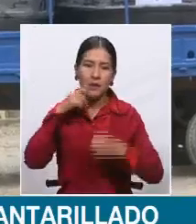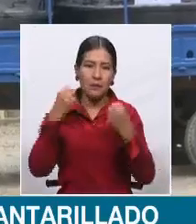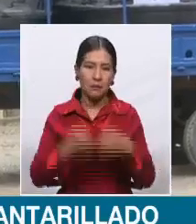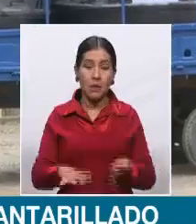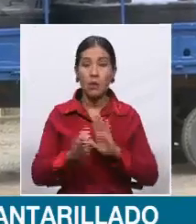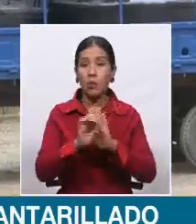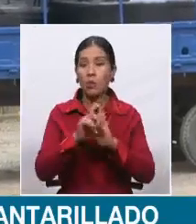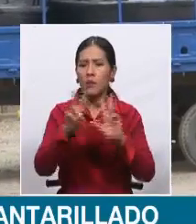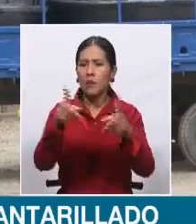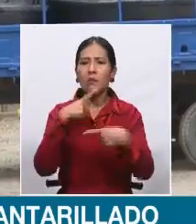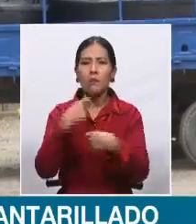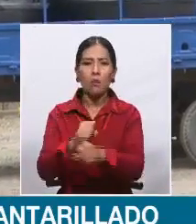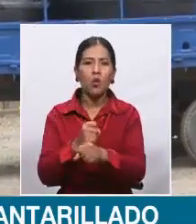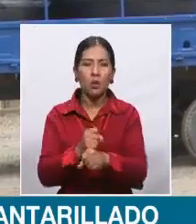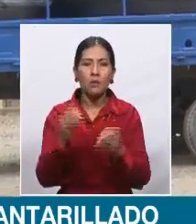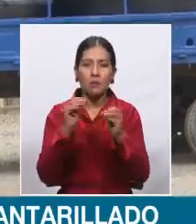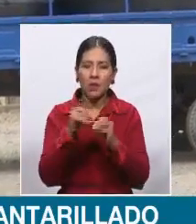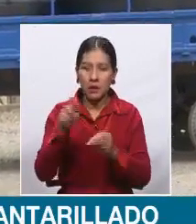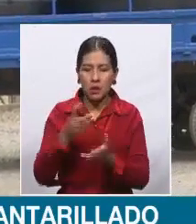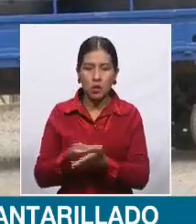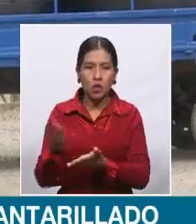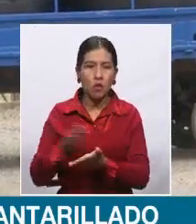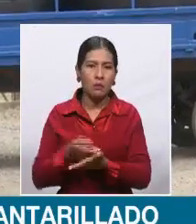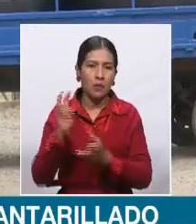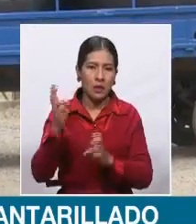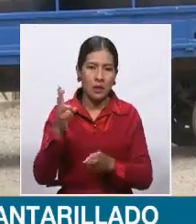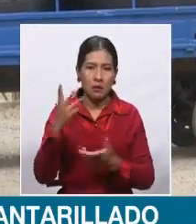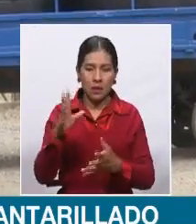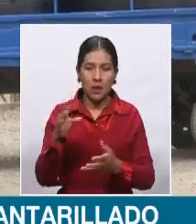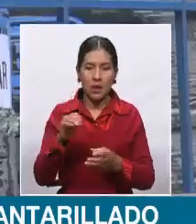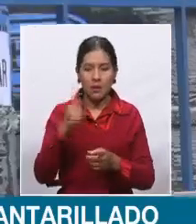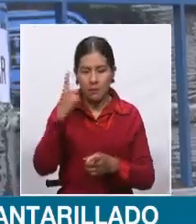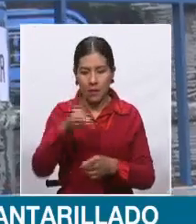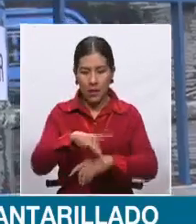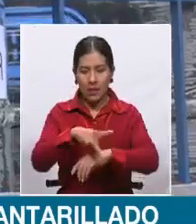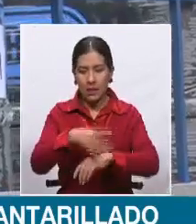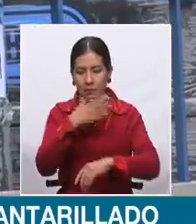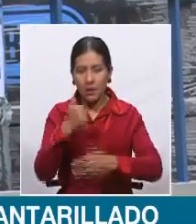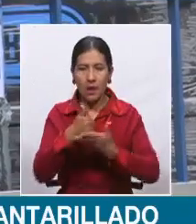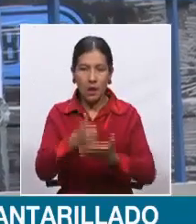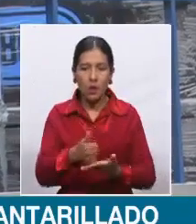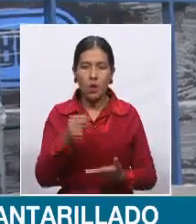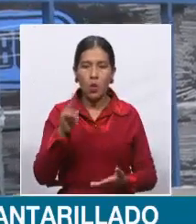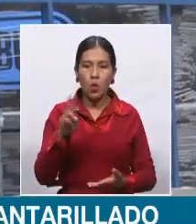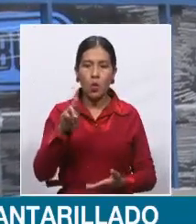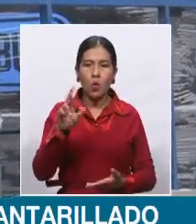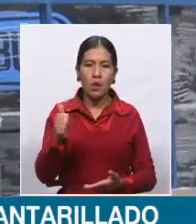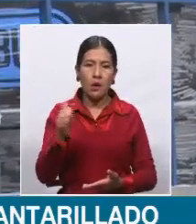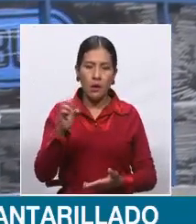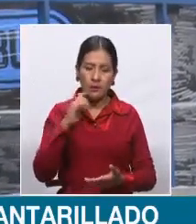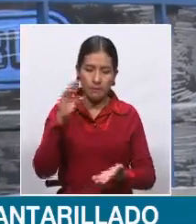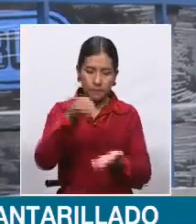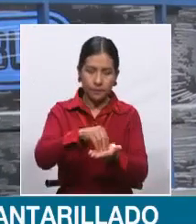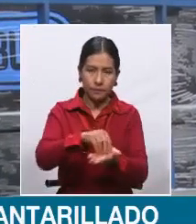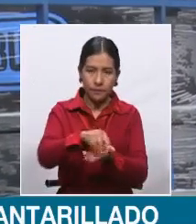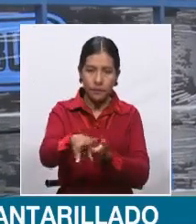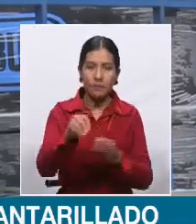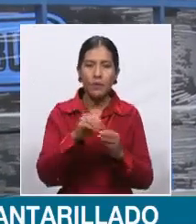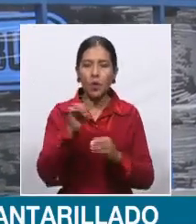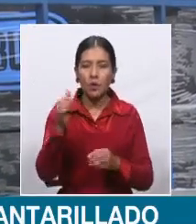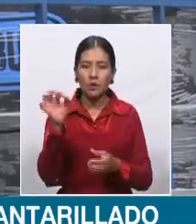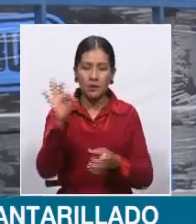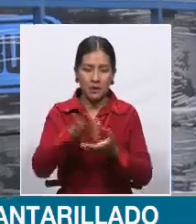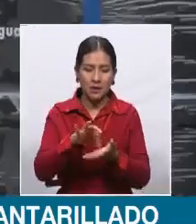tema productivo, que son la adquisición de fertilizantes, de la urea, de dotación de